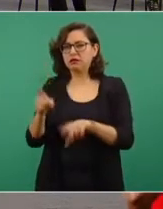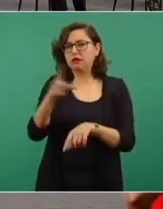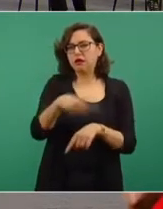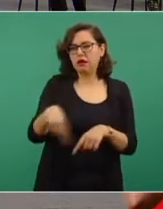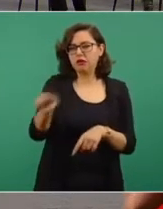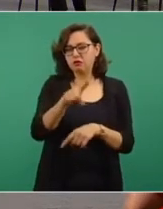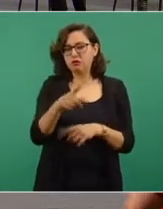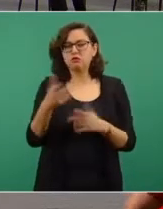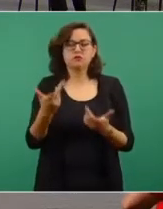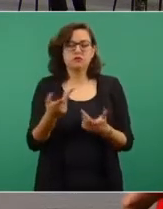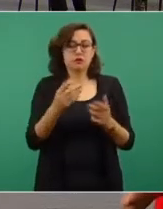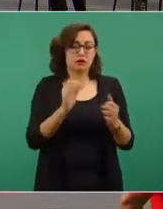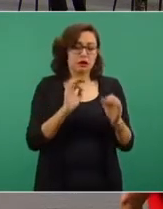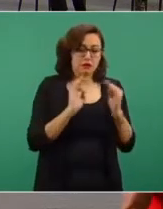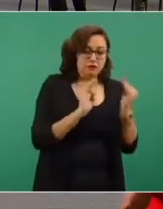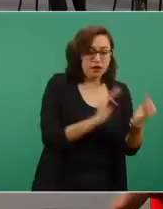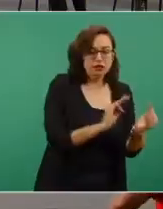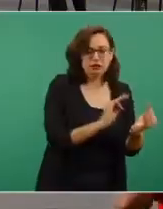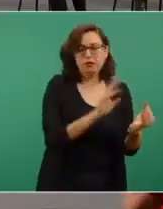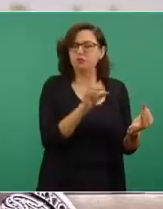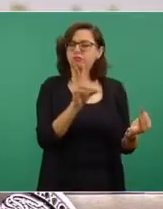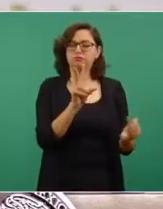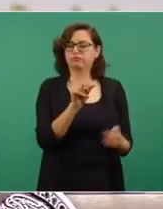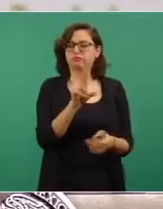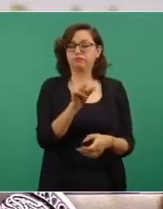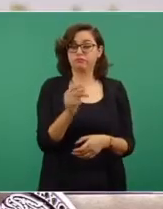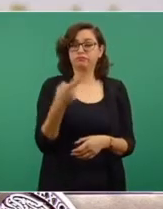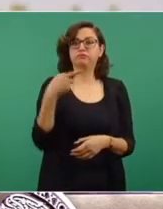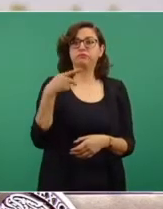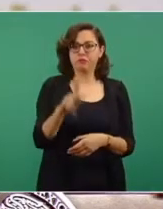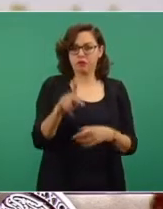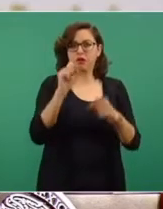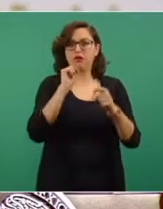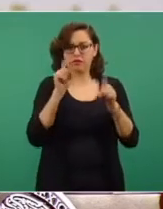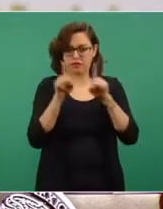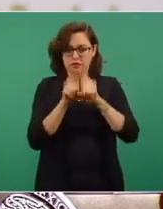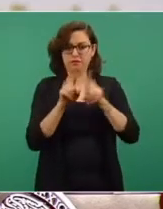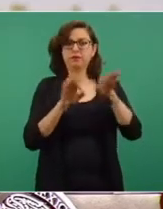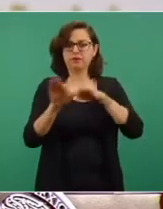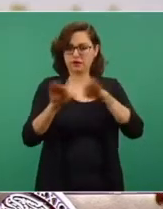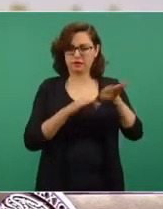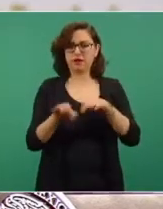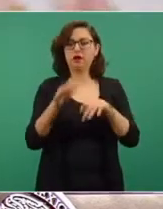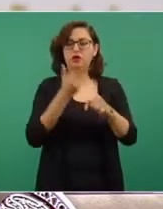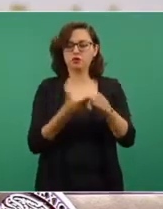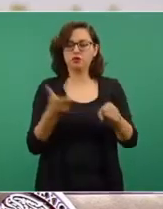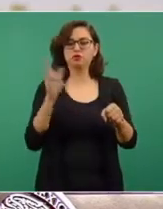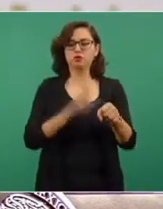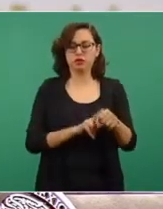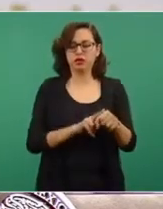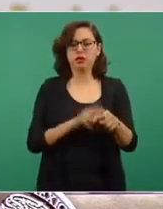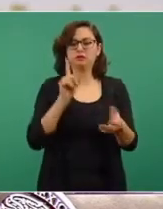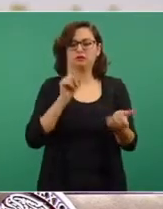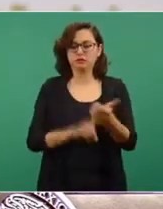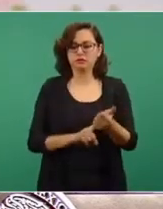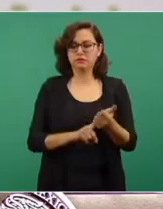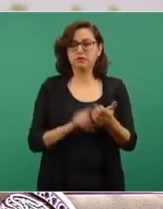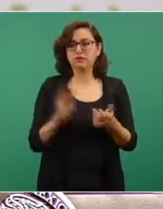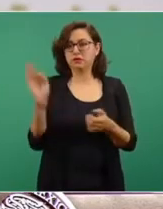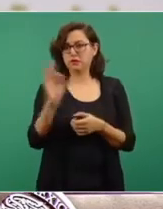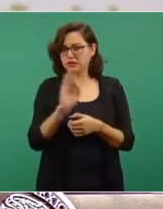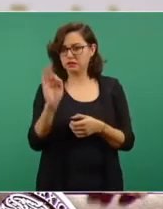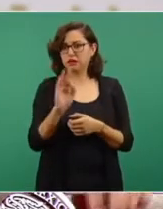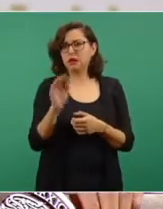las ambulancias, en los centros de urgencias médicas, en los consultorios y, aunque no está en los hospitales COVID,